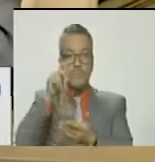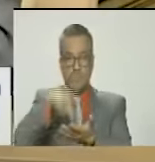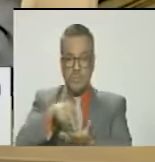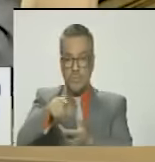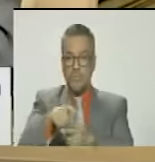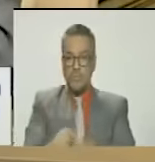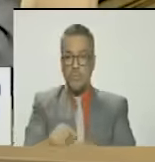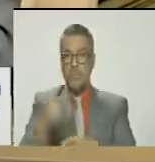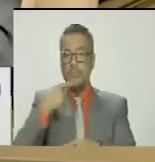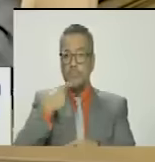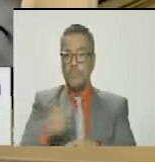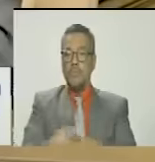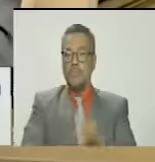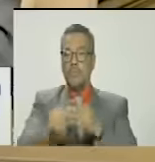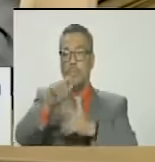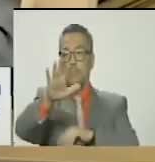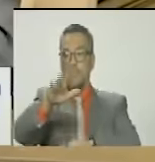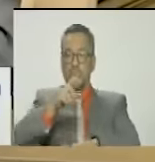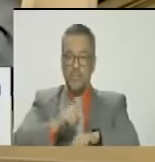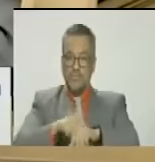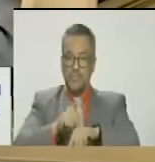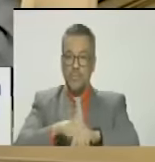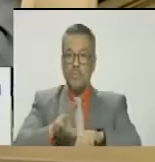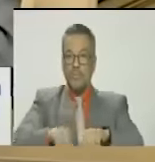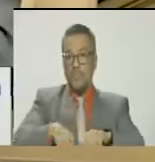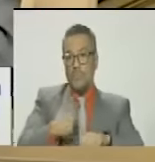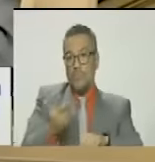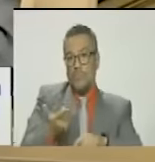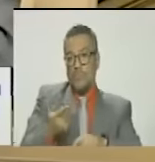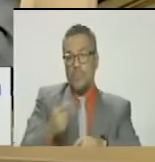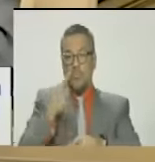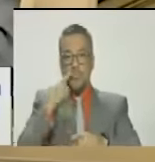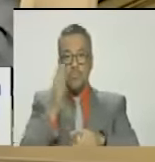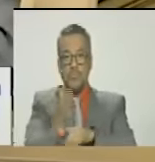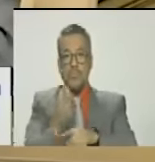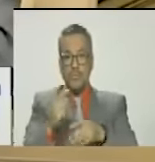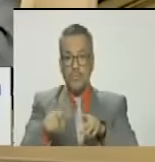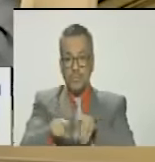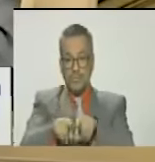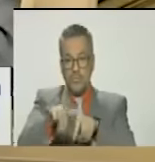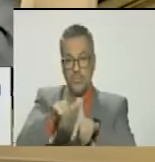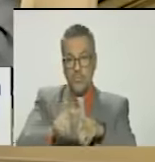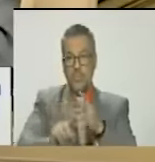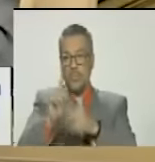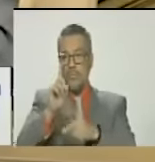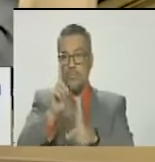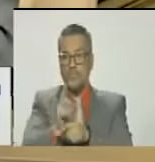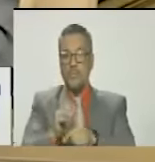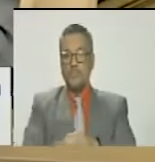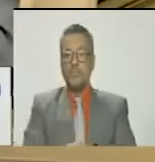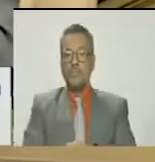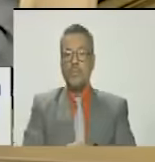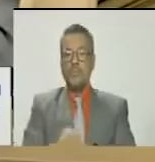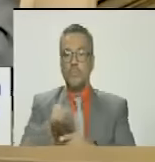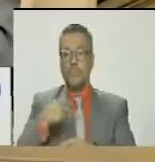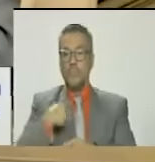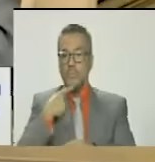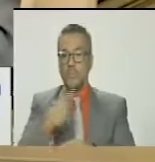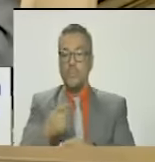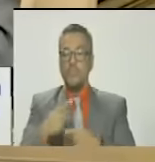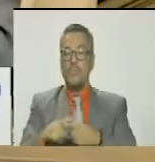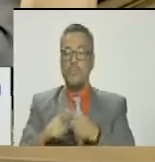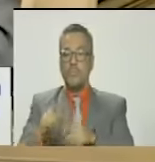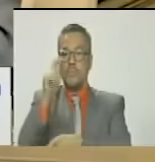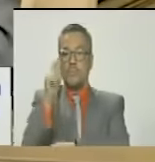presente dispondrá de 5 minutos, pudiendo ser objetada en igual lapso por una sola vez, disponiendo